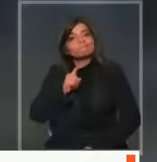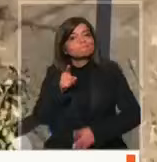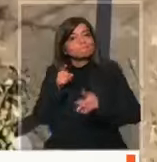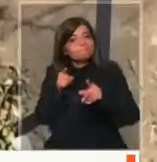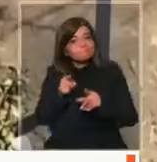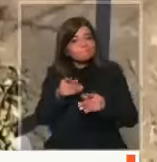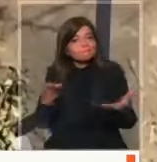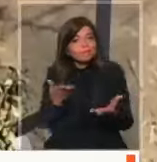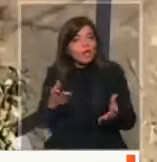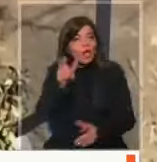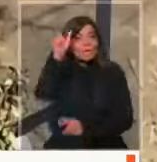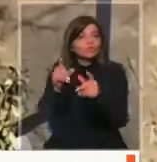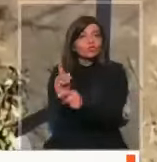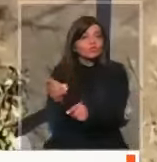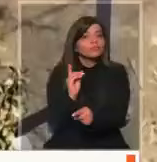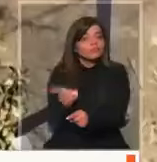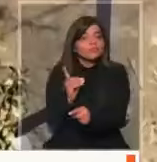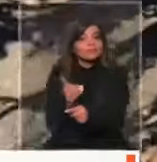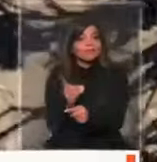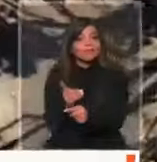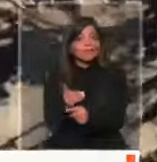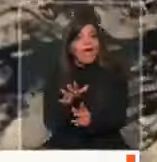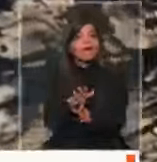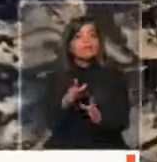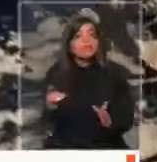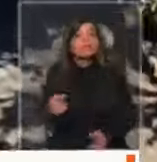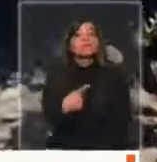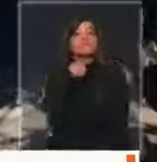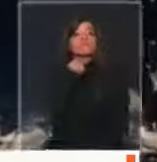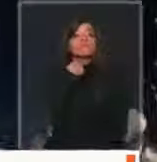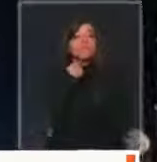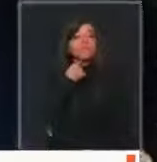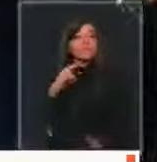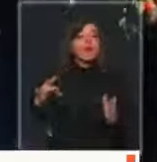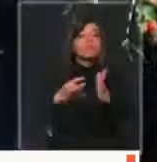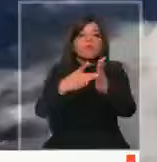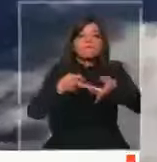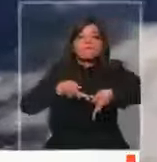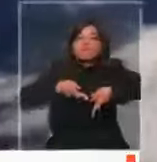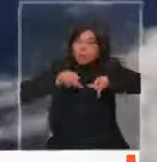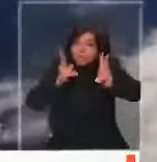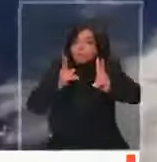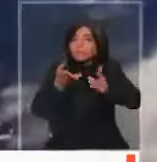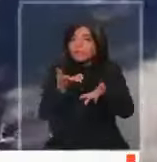Personas con discapacidad que habrían sido víctimas de vulneraciones.